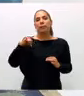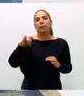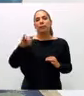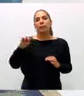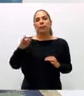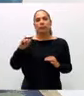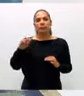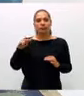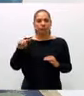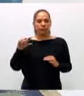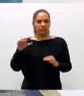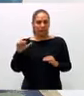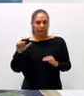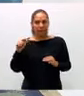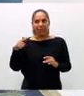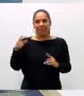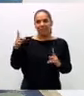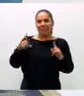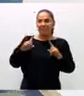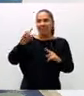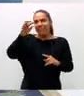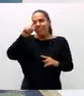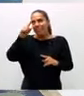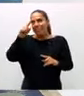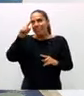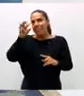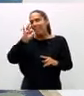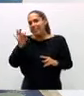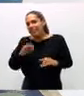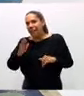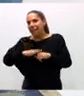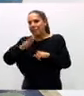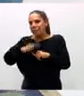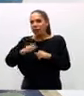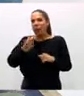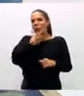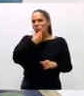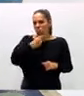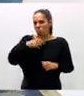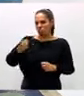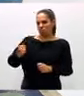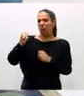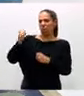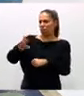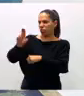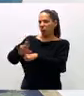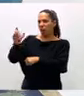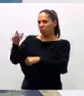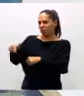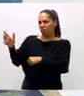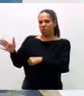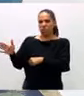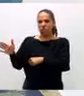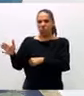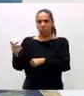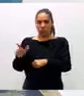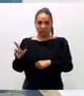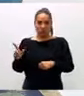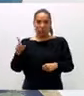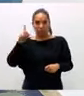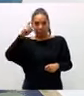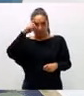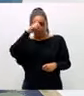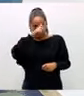más poder que la otra, o estamos hablando del acoso entre pares o el acoso sexual, ahí no podemos aplicar